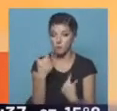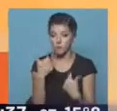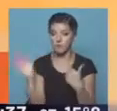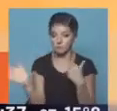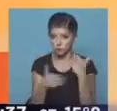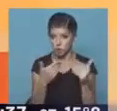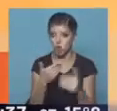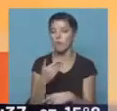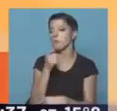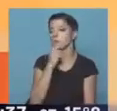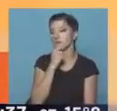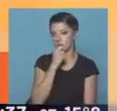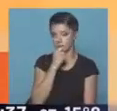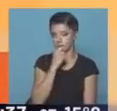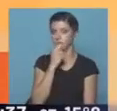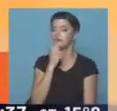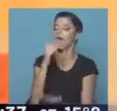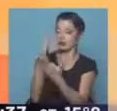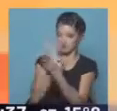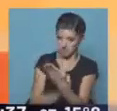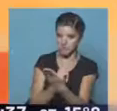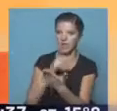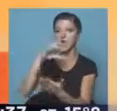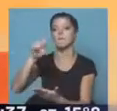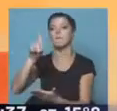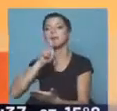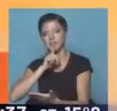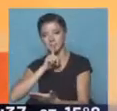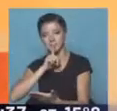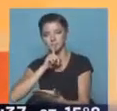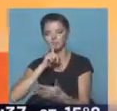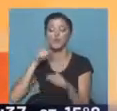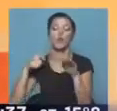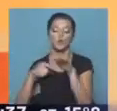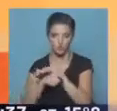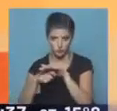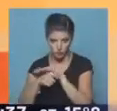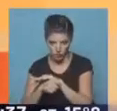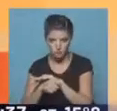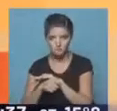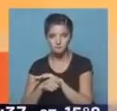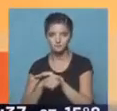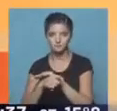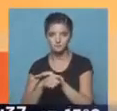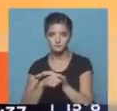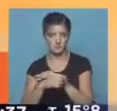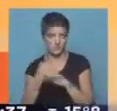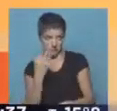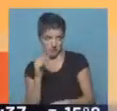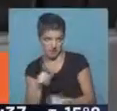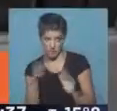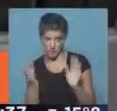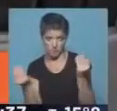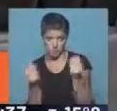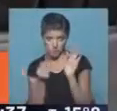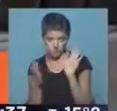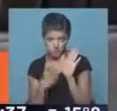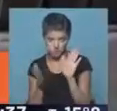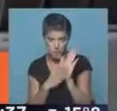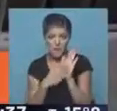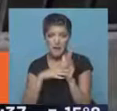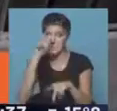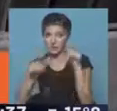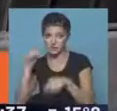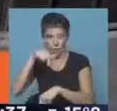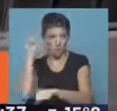esto admitiendo que el PT obró en forma corrupta, lo cual es cierto por la cantidad de gente que